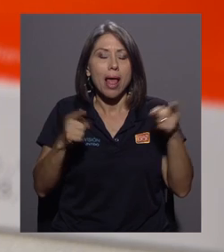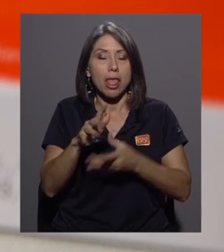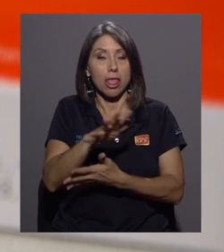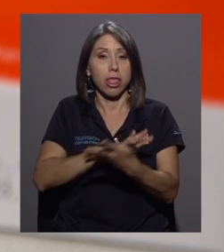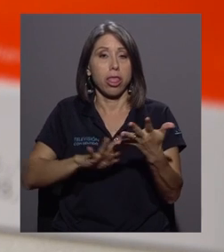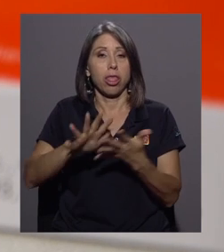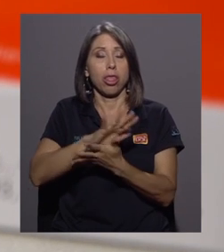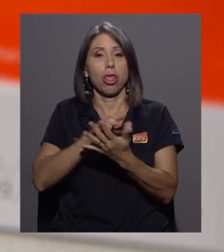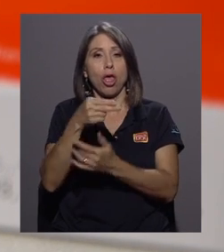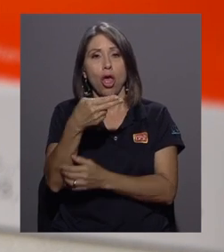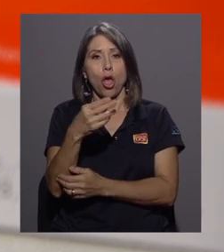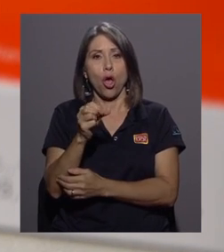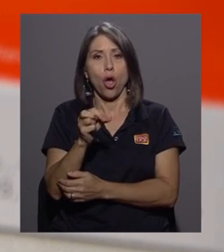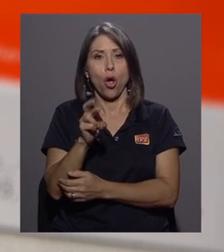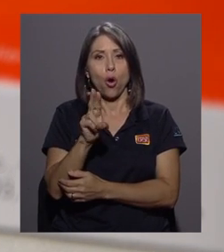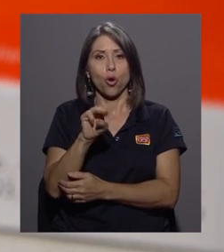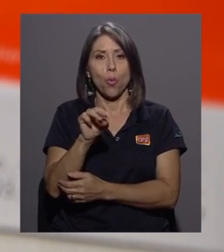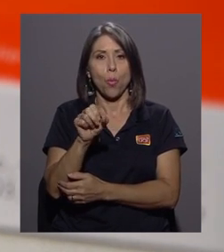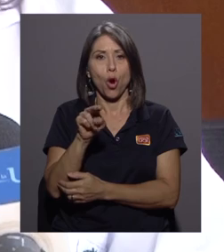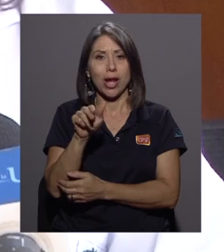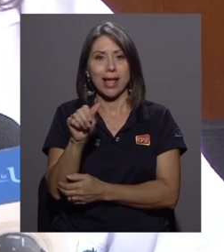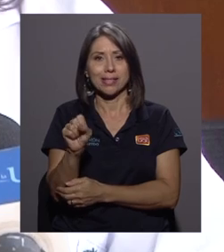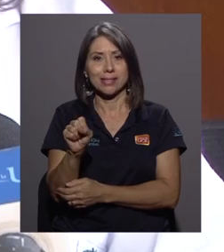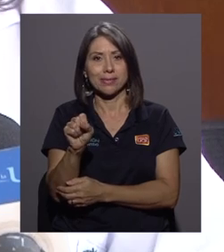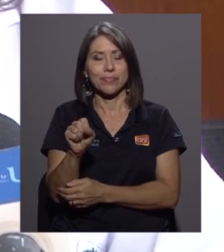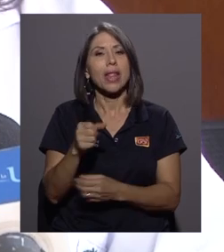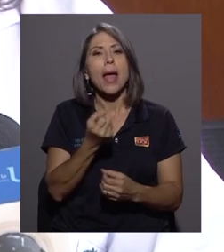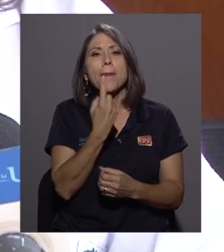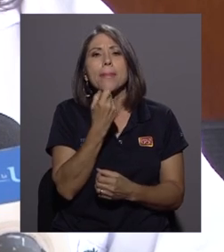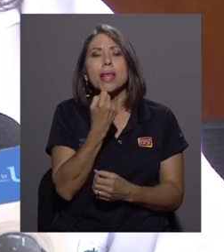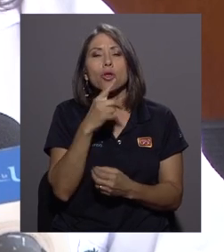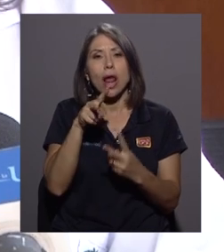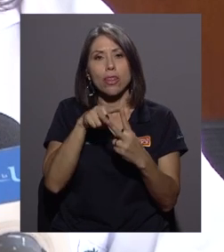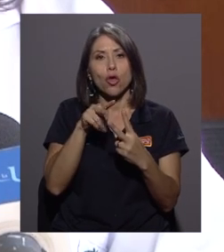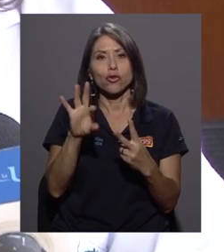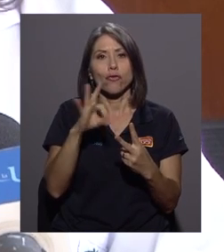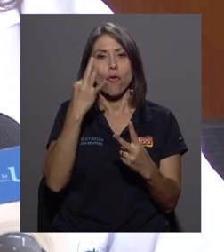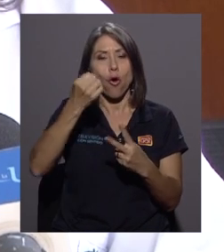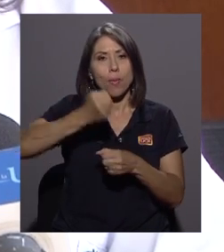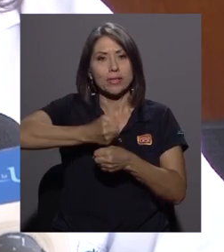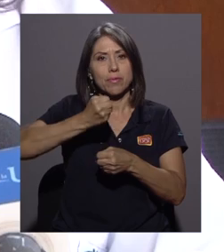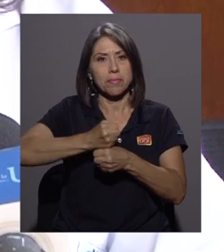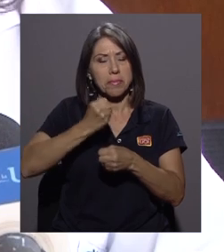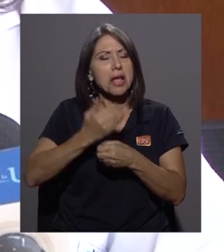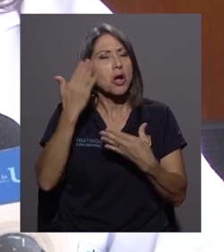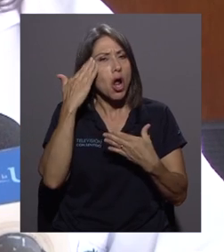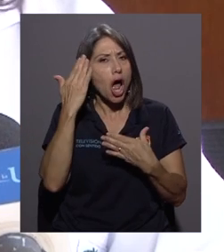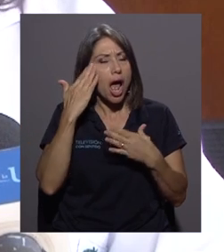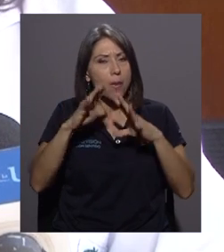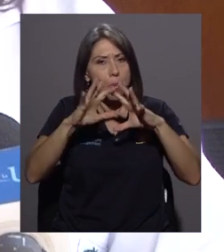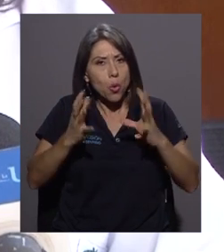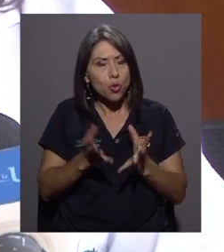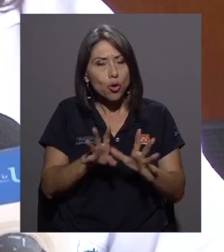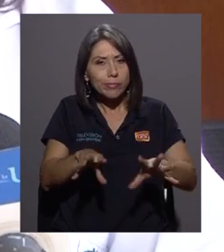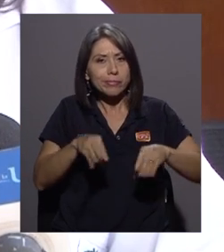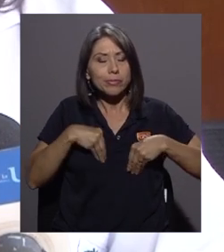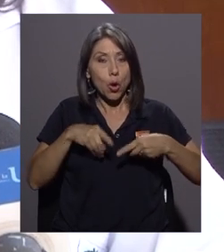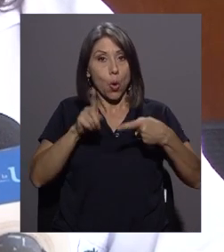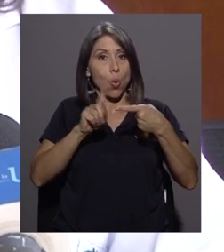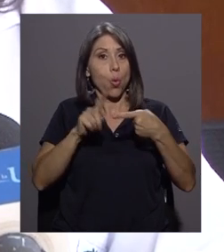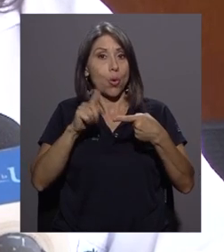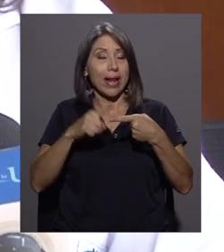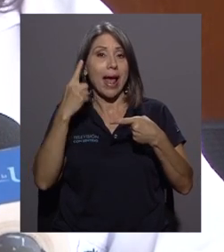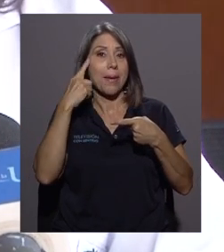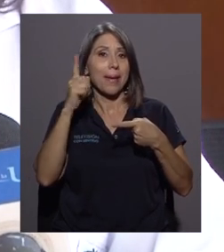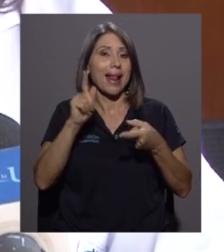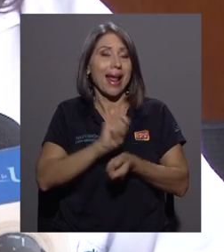desórdenes hormonales. La píldora tiene dos mecanismos de acción ampliamente conocidos y aceptados mundialmente. Una tiene que ver con el